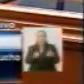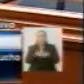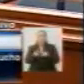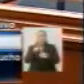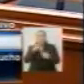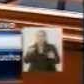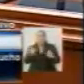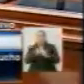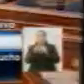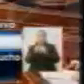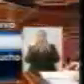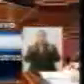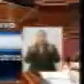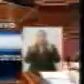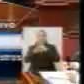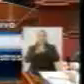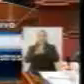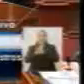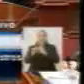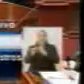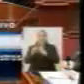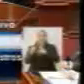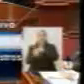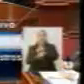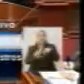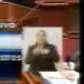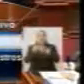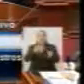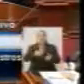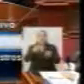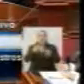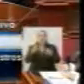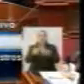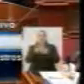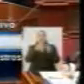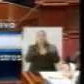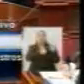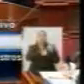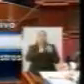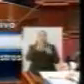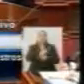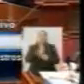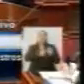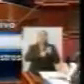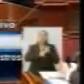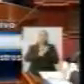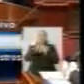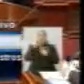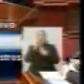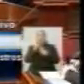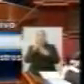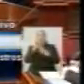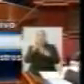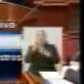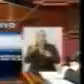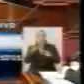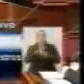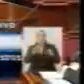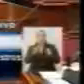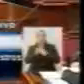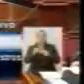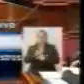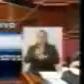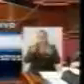y rondas campesinas cuyo rol fue fundamental en la lucha contra el terrorismo y la defensa